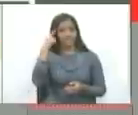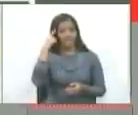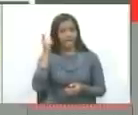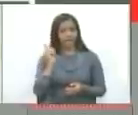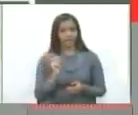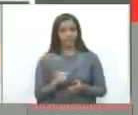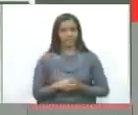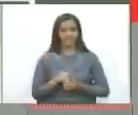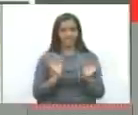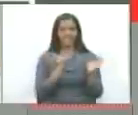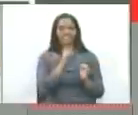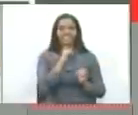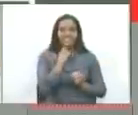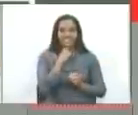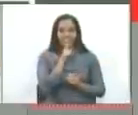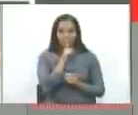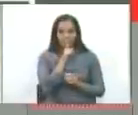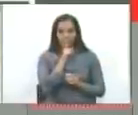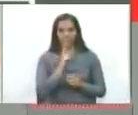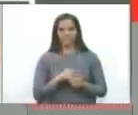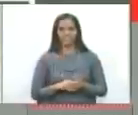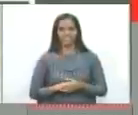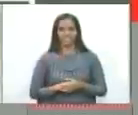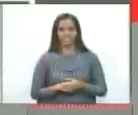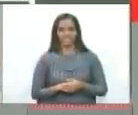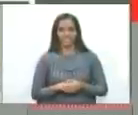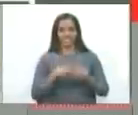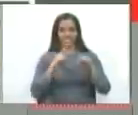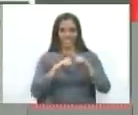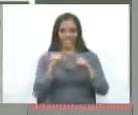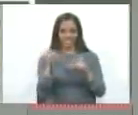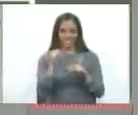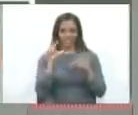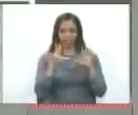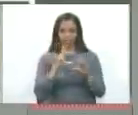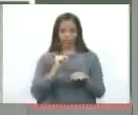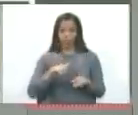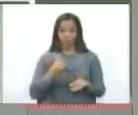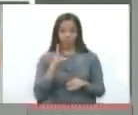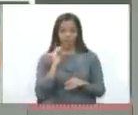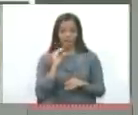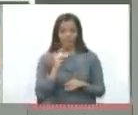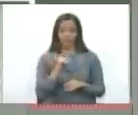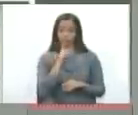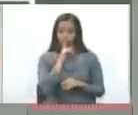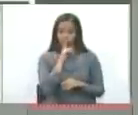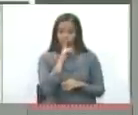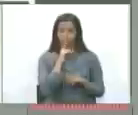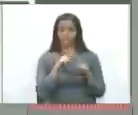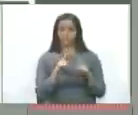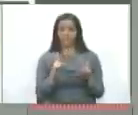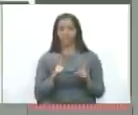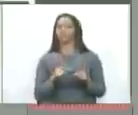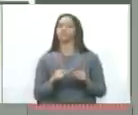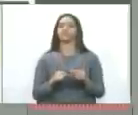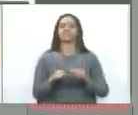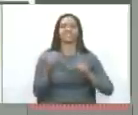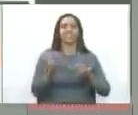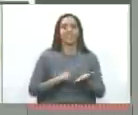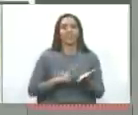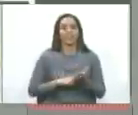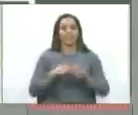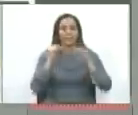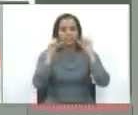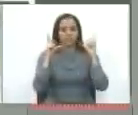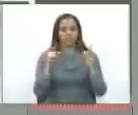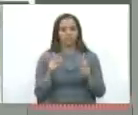que era secreto. X raya 8, no podemos hablarlo. Pero bueno, de verdad, impresionante. Estuviste